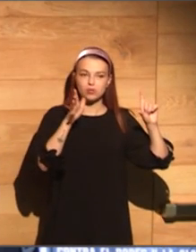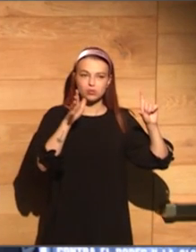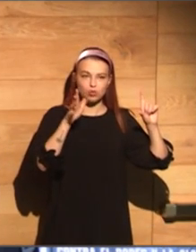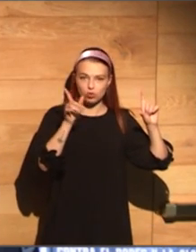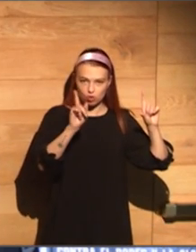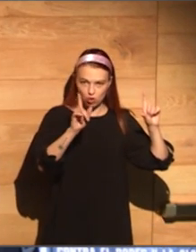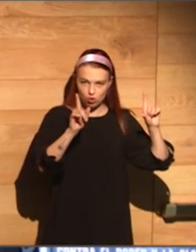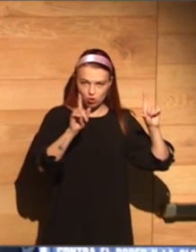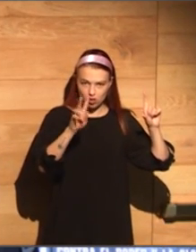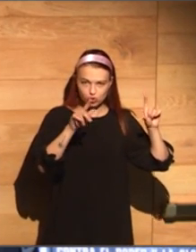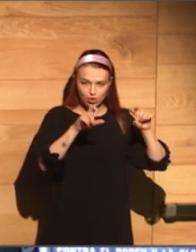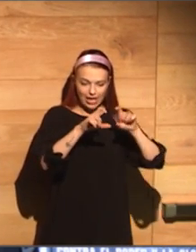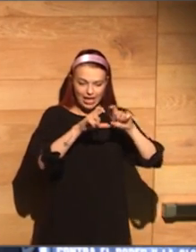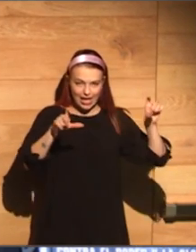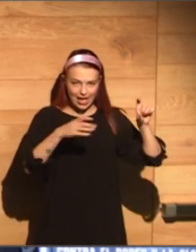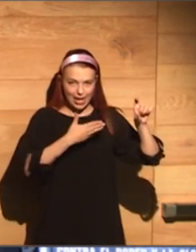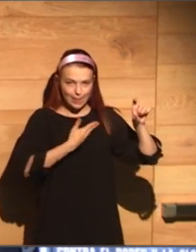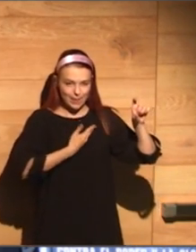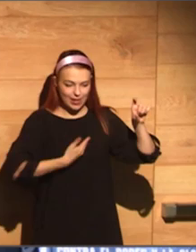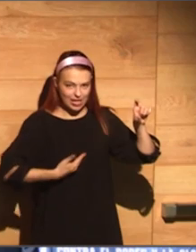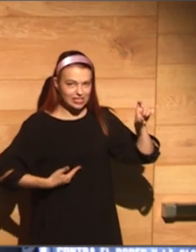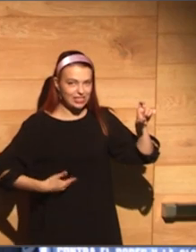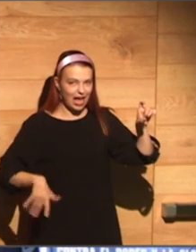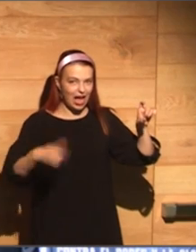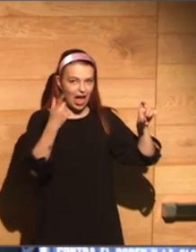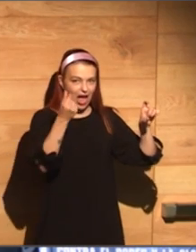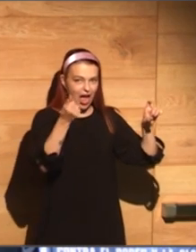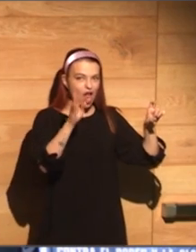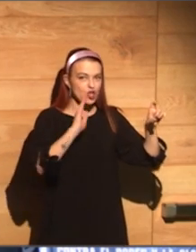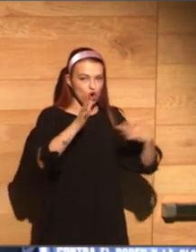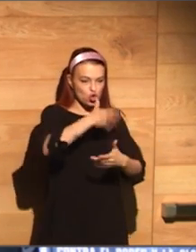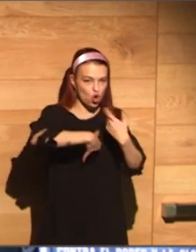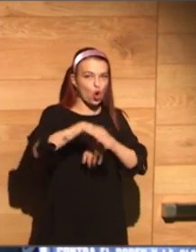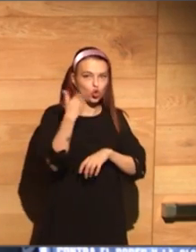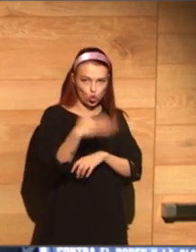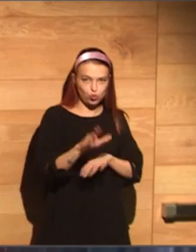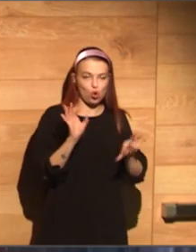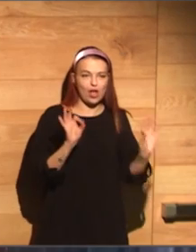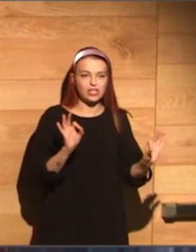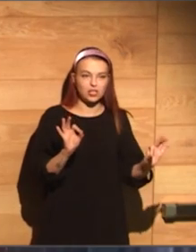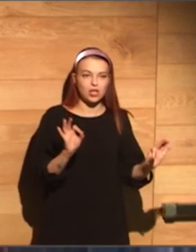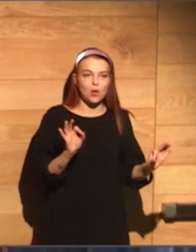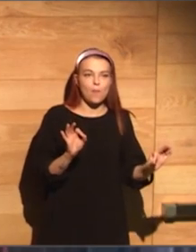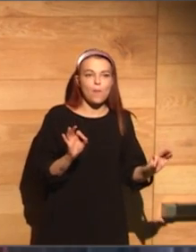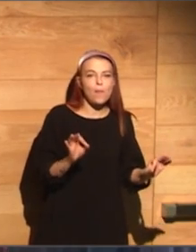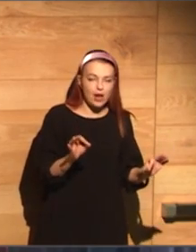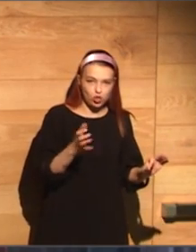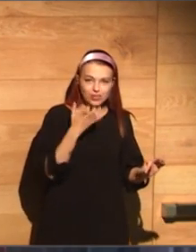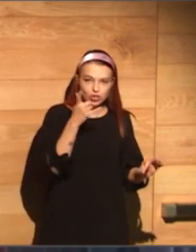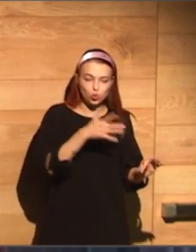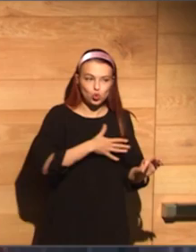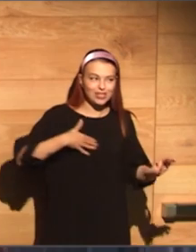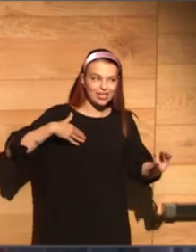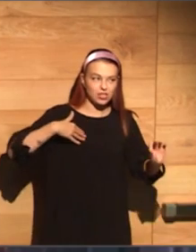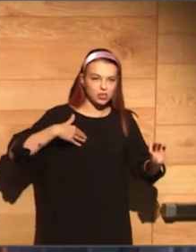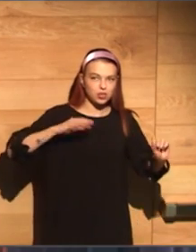empresario corrupto. Bueno, es que yo le tengo cariño. Bueno, pero, sí, pero era obligatorio la corrupción si que tú querías salir adelante. Eso